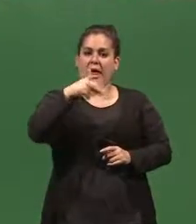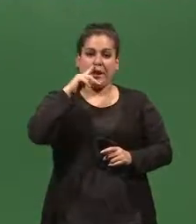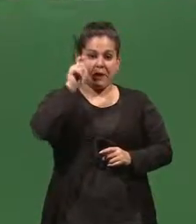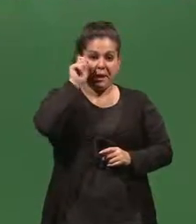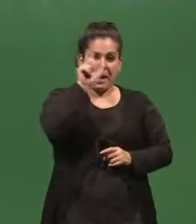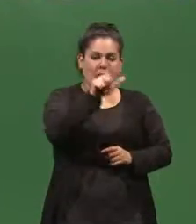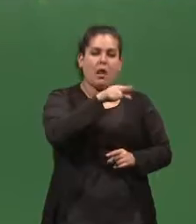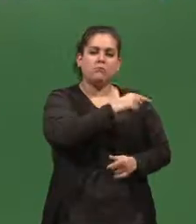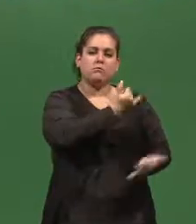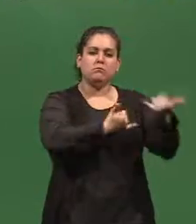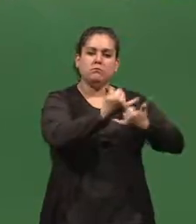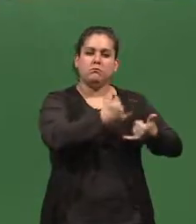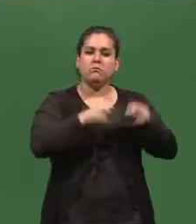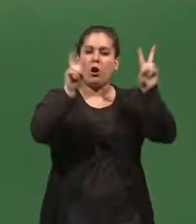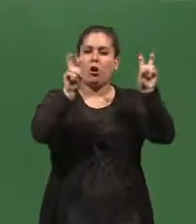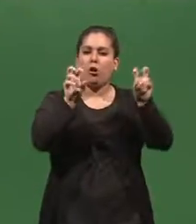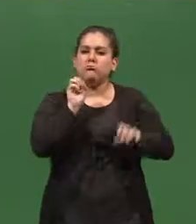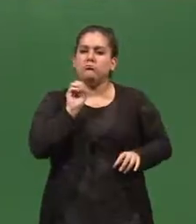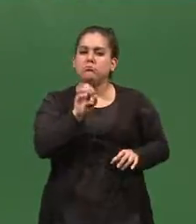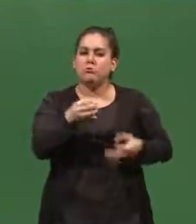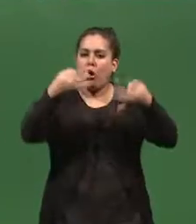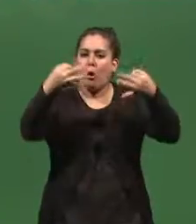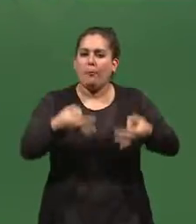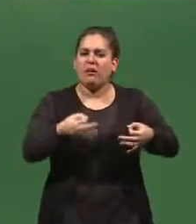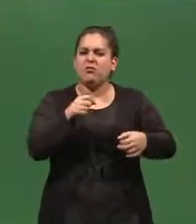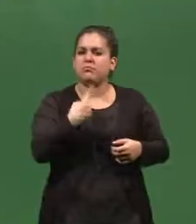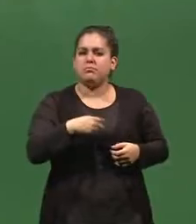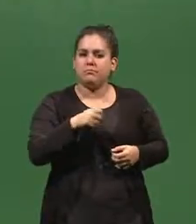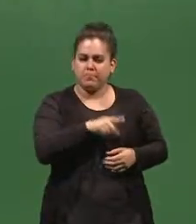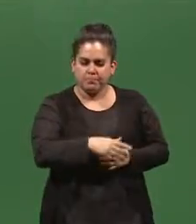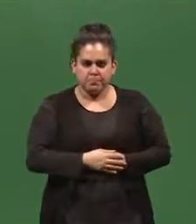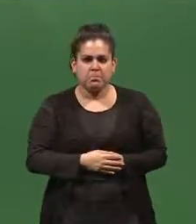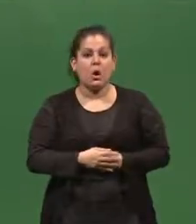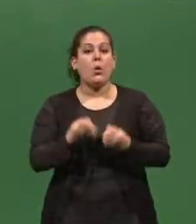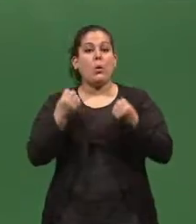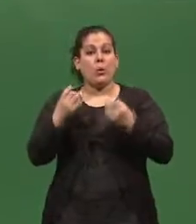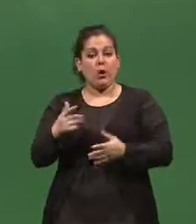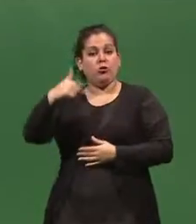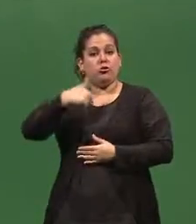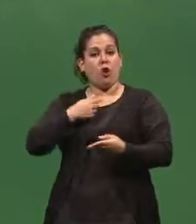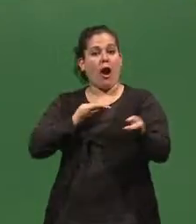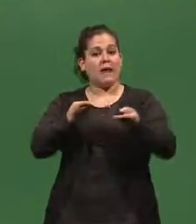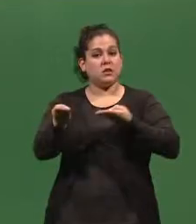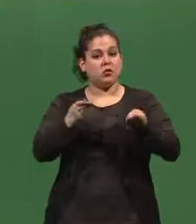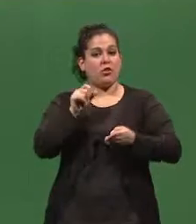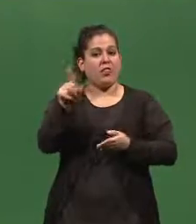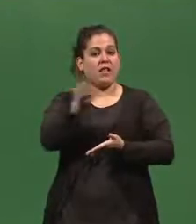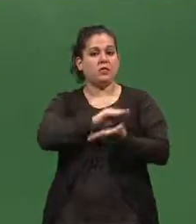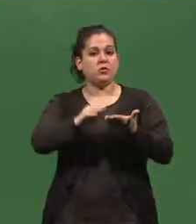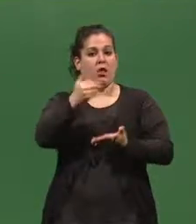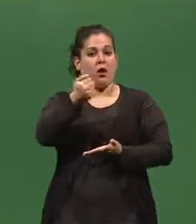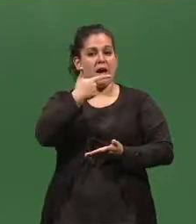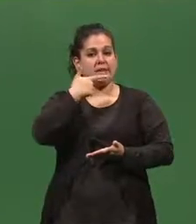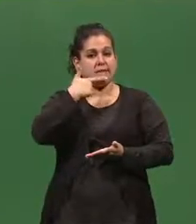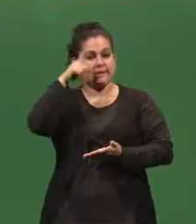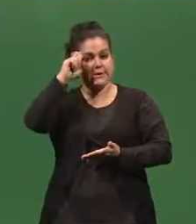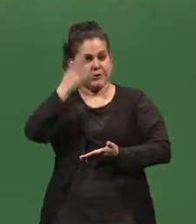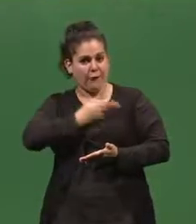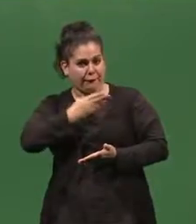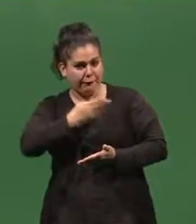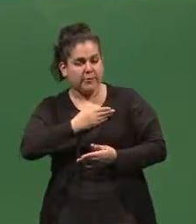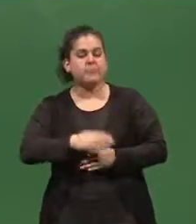nombre completo del proyecto y justamente de qué se trata este proyecto. Bueno, yo soy asesor del diputado CEF. El